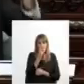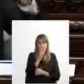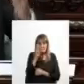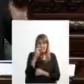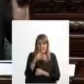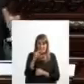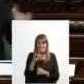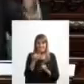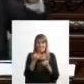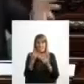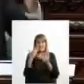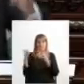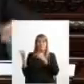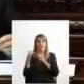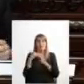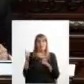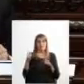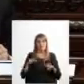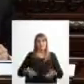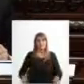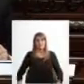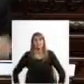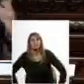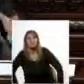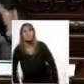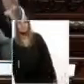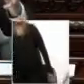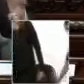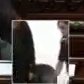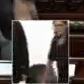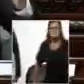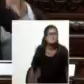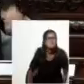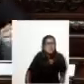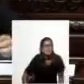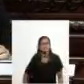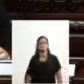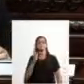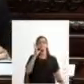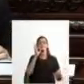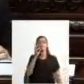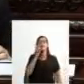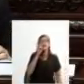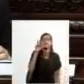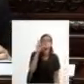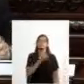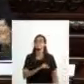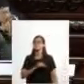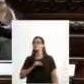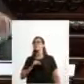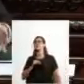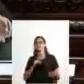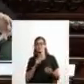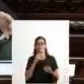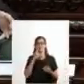interpelamos al Ministro Lorenzo. Le dijimos, cuidado con el déficit fiscal. Usted